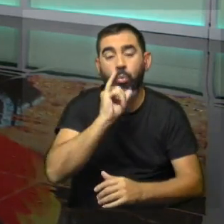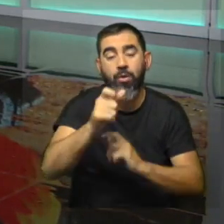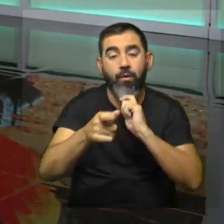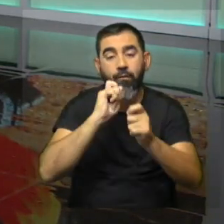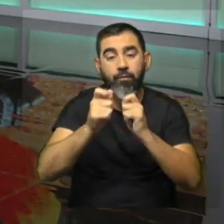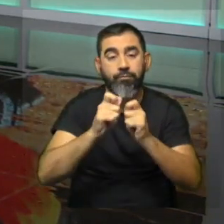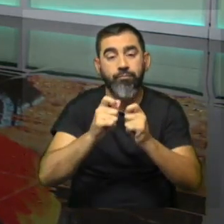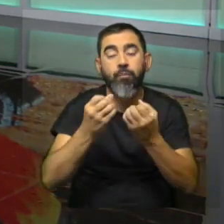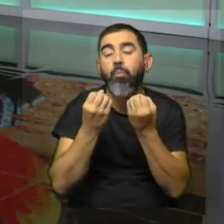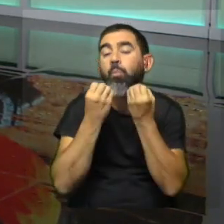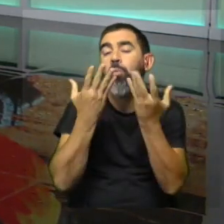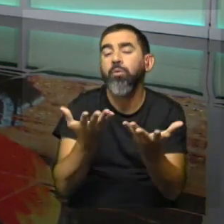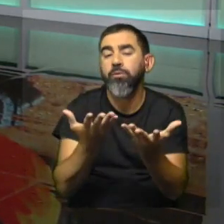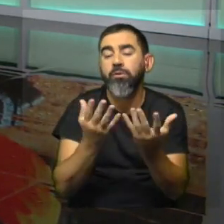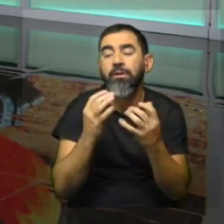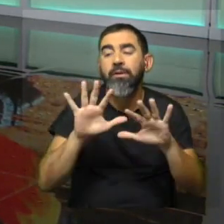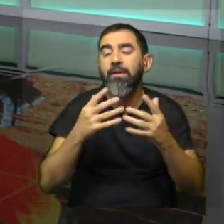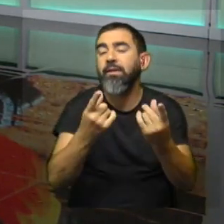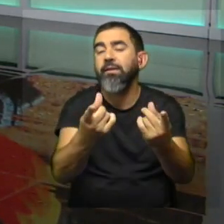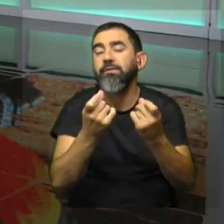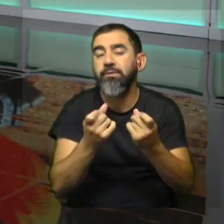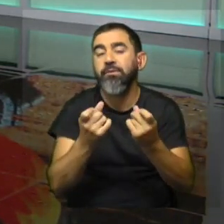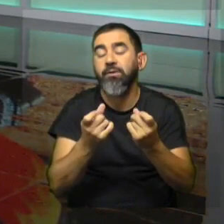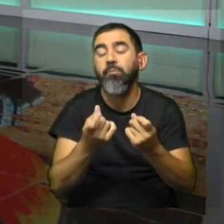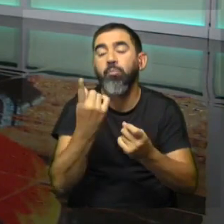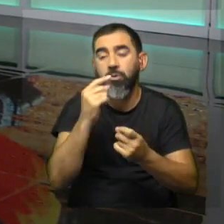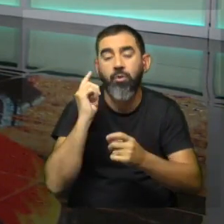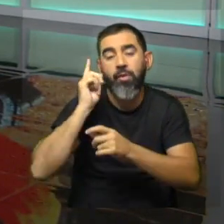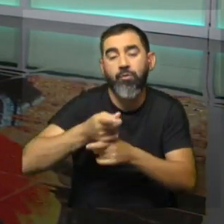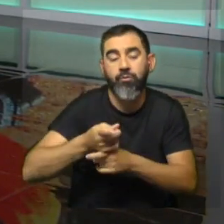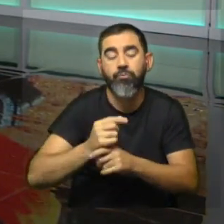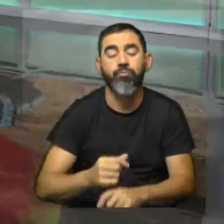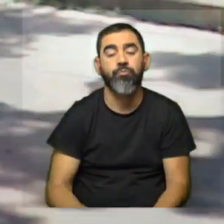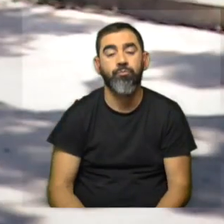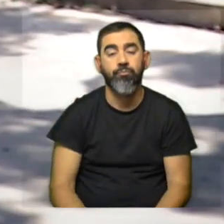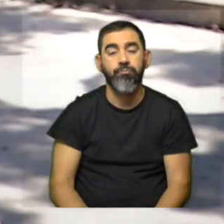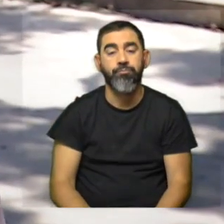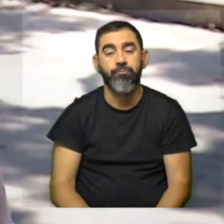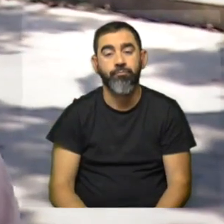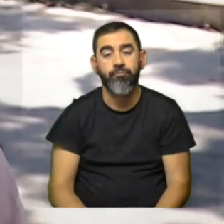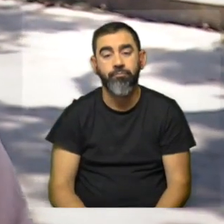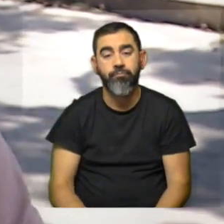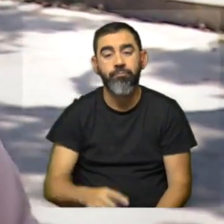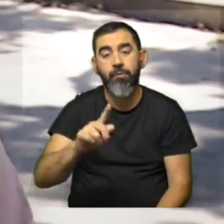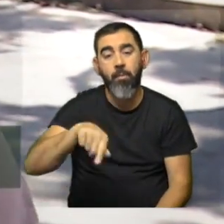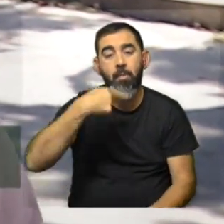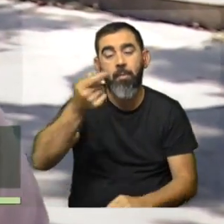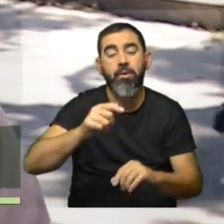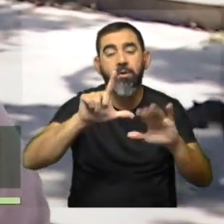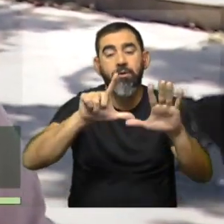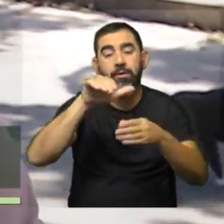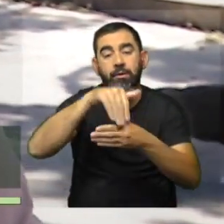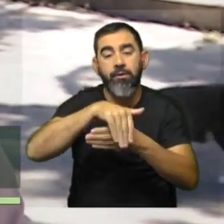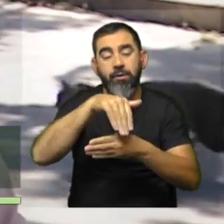las motivaciones y las necesidades que provocaron esta resolución. A partir de mañana a las 19